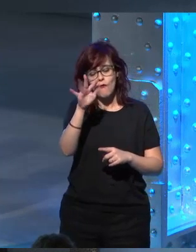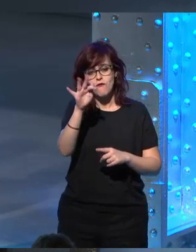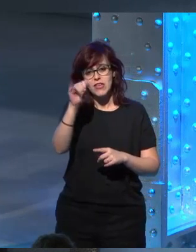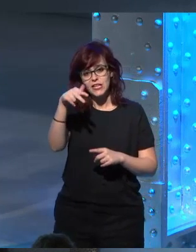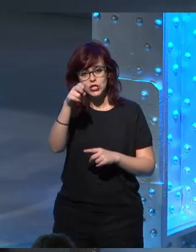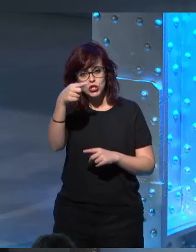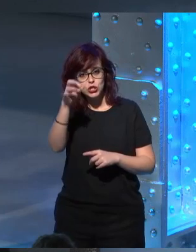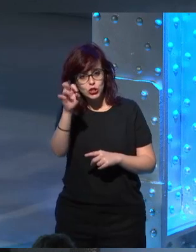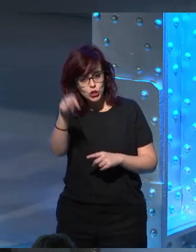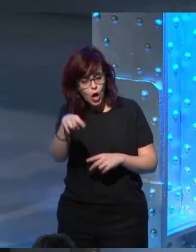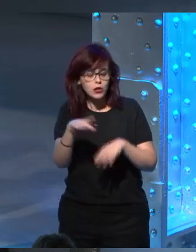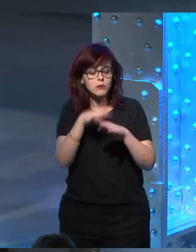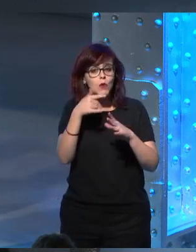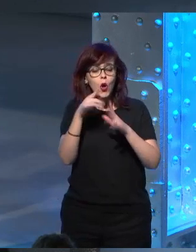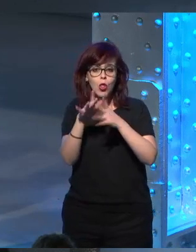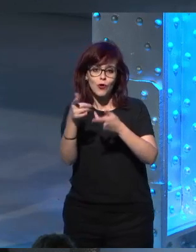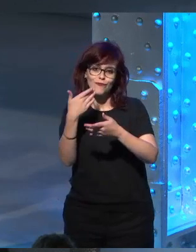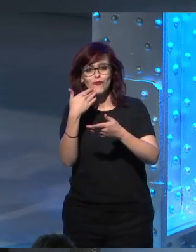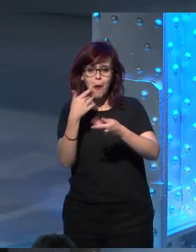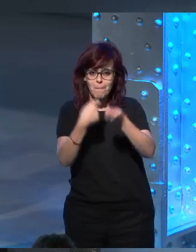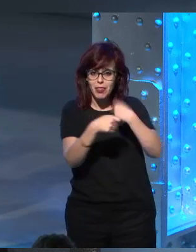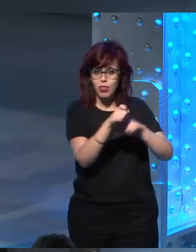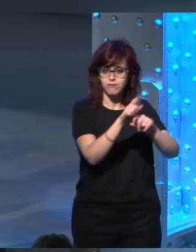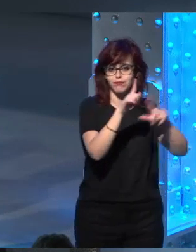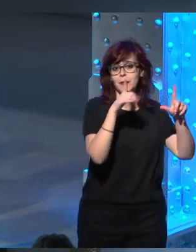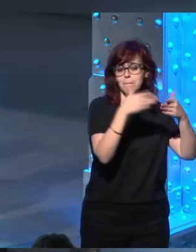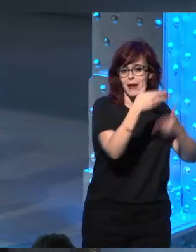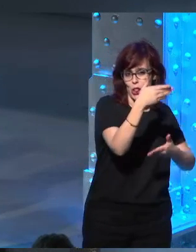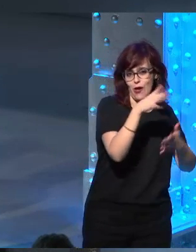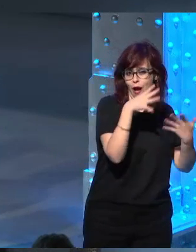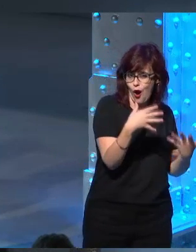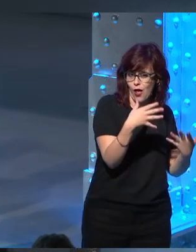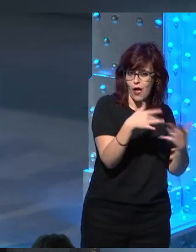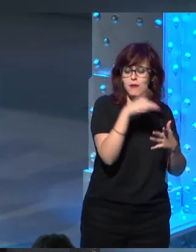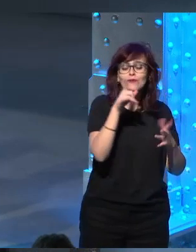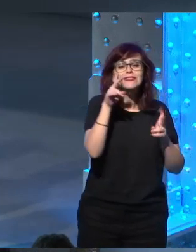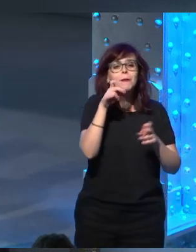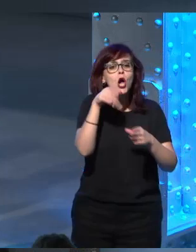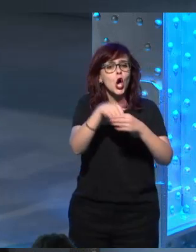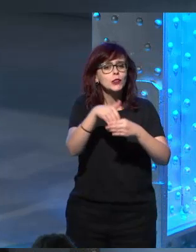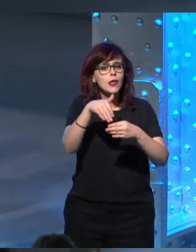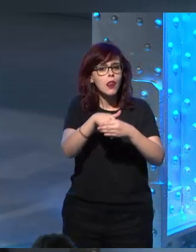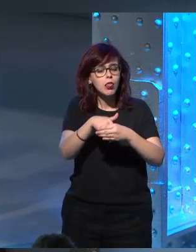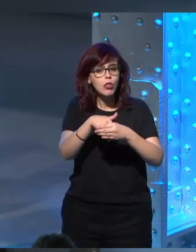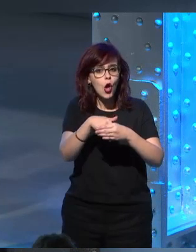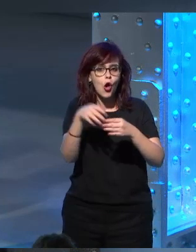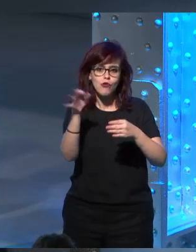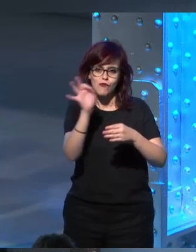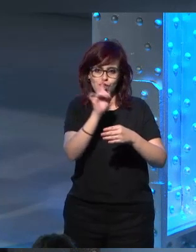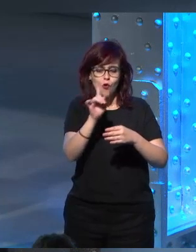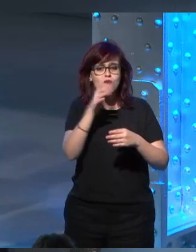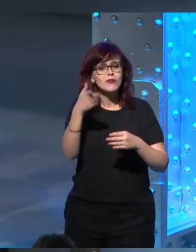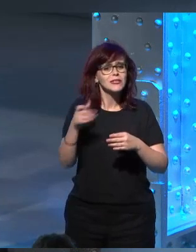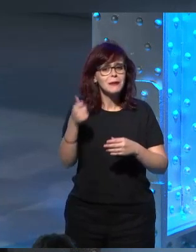el producto y ya está. Pero si no hubiera tenido, o sea, más que el contenido, te quiero decir, es la difusión que